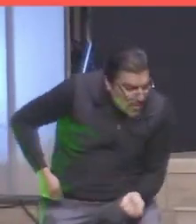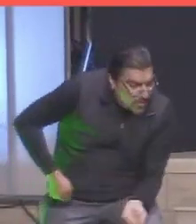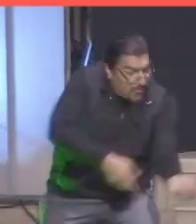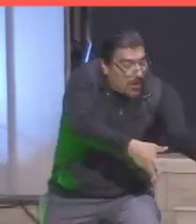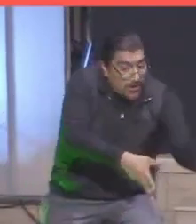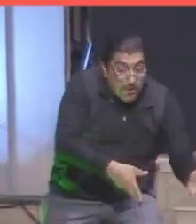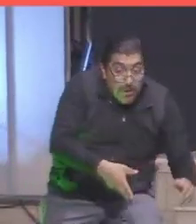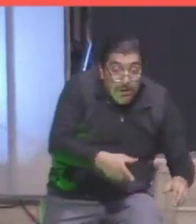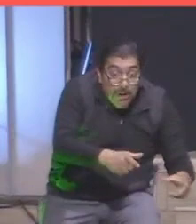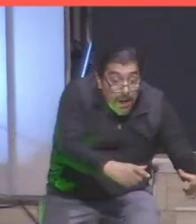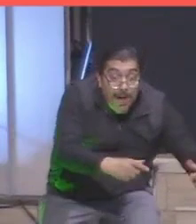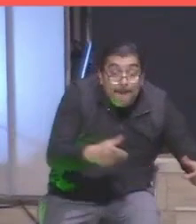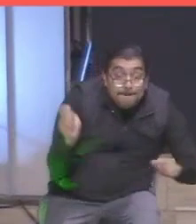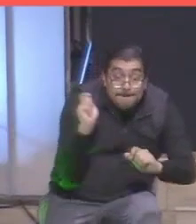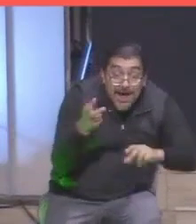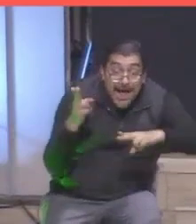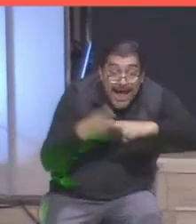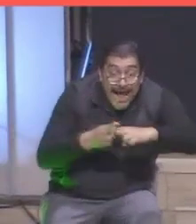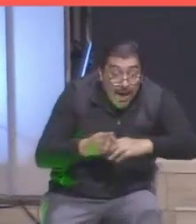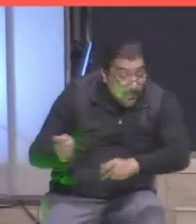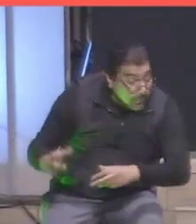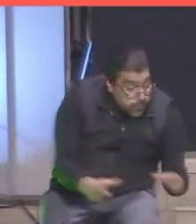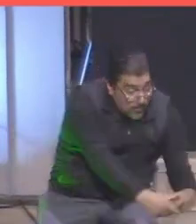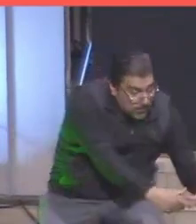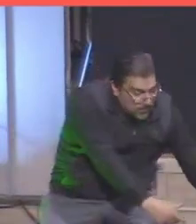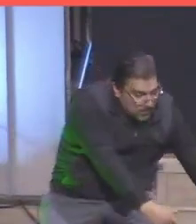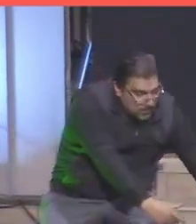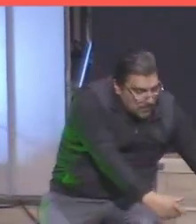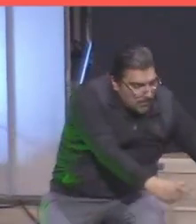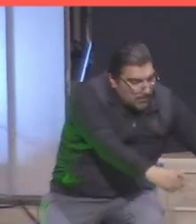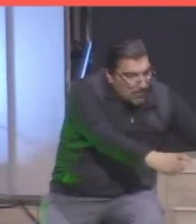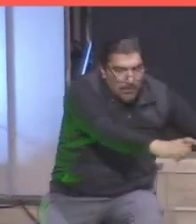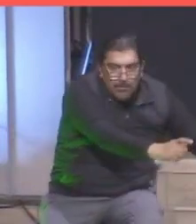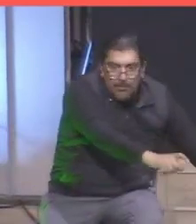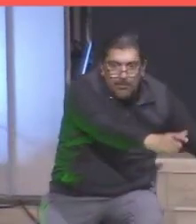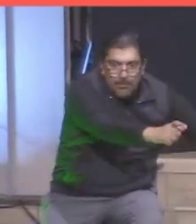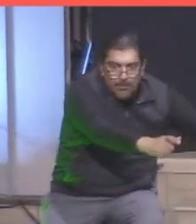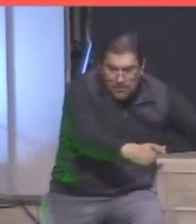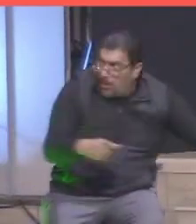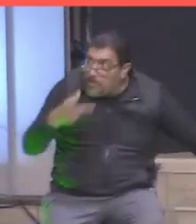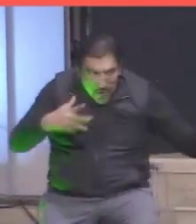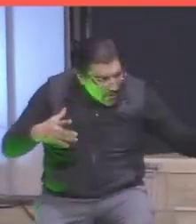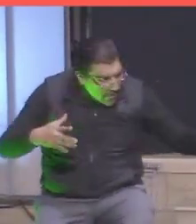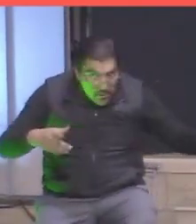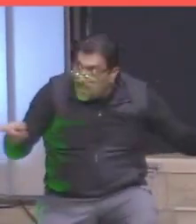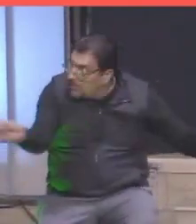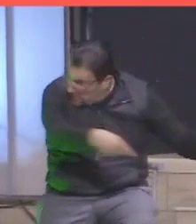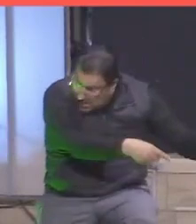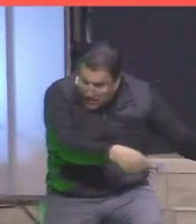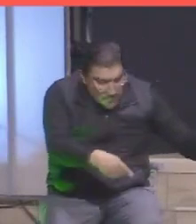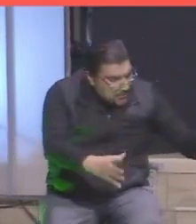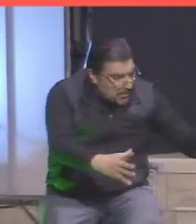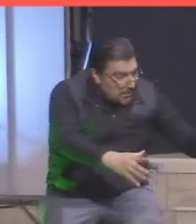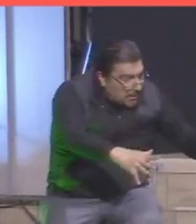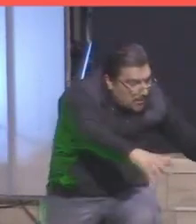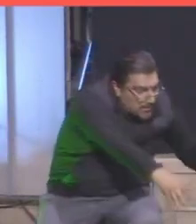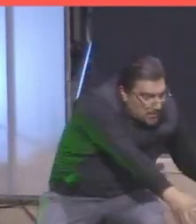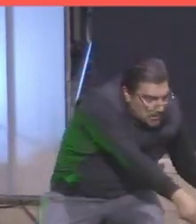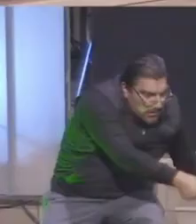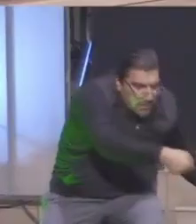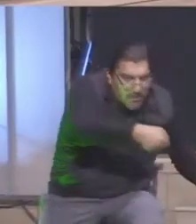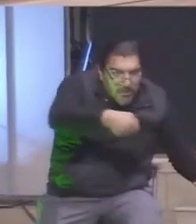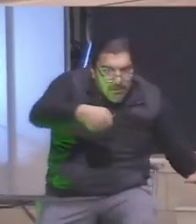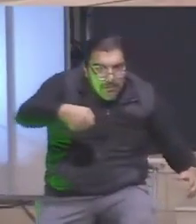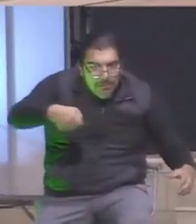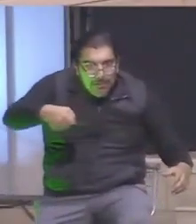el hierro y dijo tómalo y él extendió la mano y lo tomó Okay vuelvo a preguntar